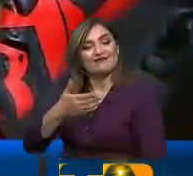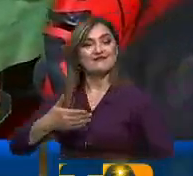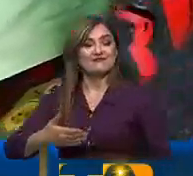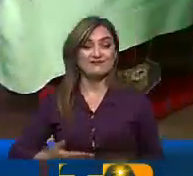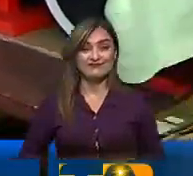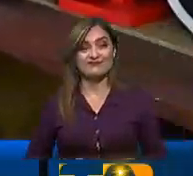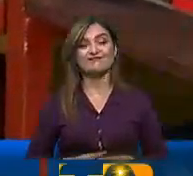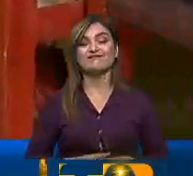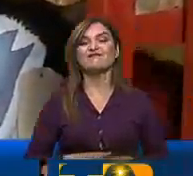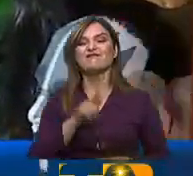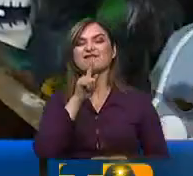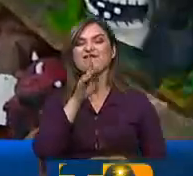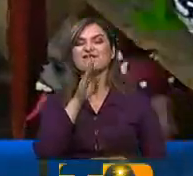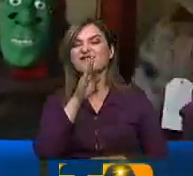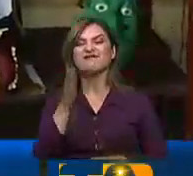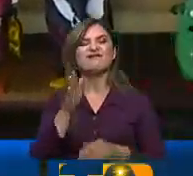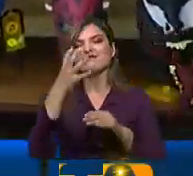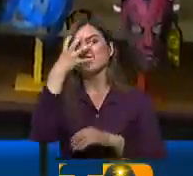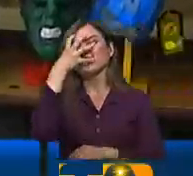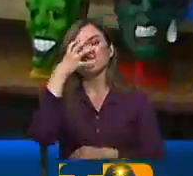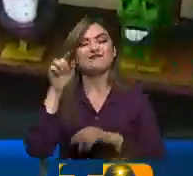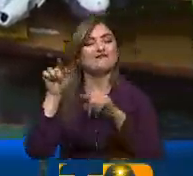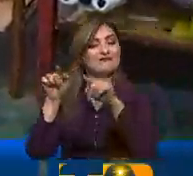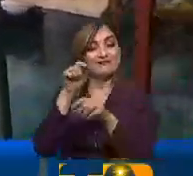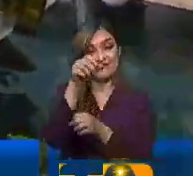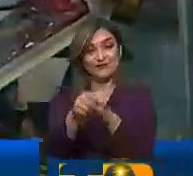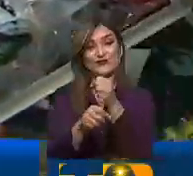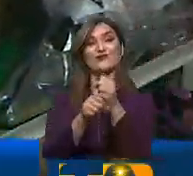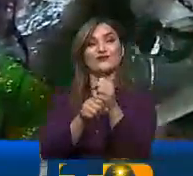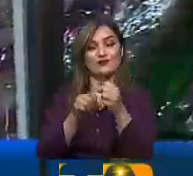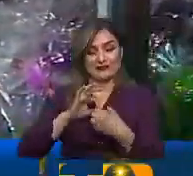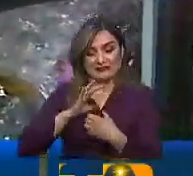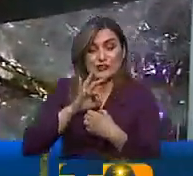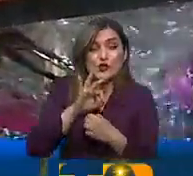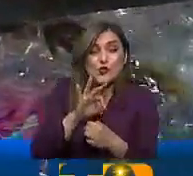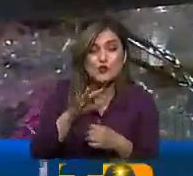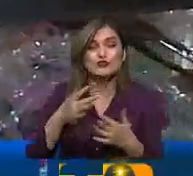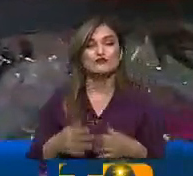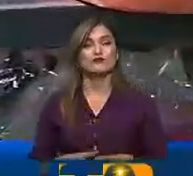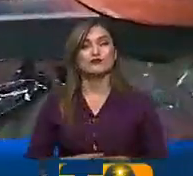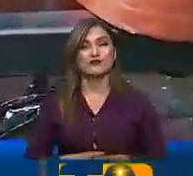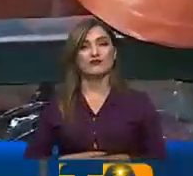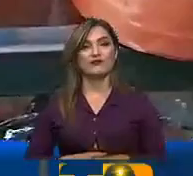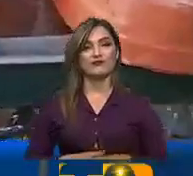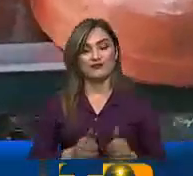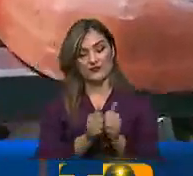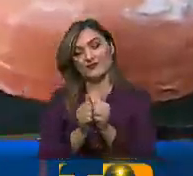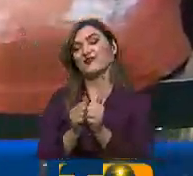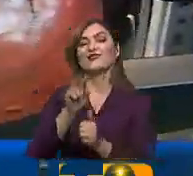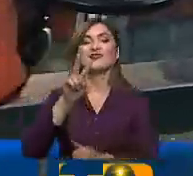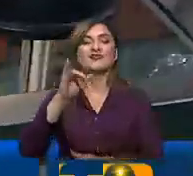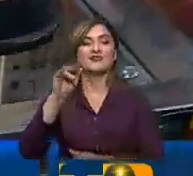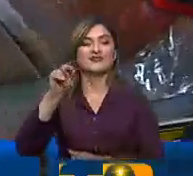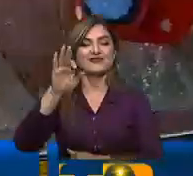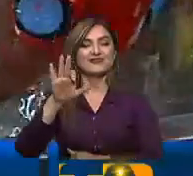Quien tampoco pudo faltar en las estanterías es el personaje del año, el coronavirus. Nos encontramos con don Vicente